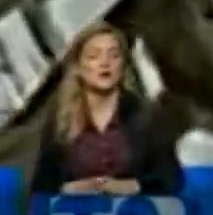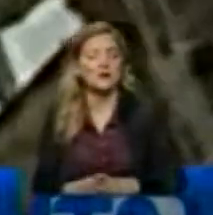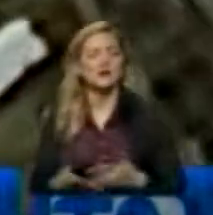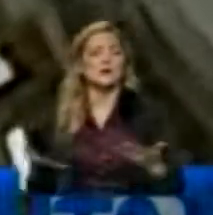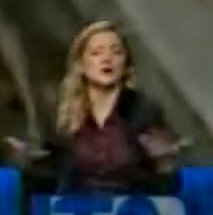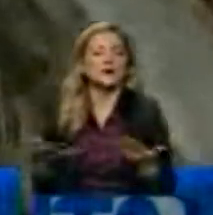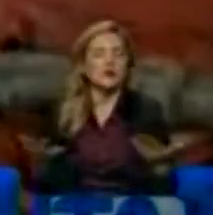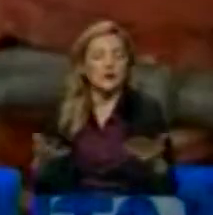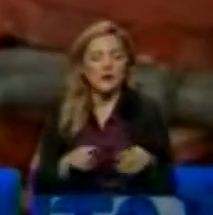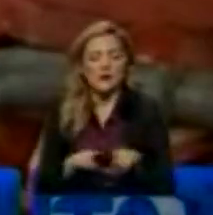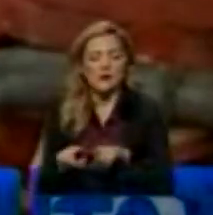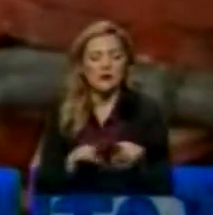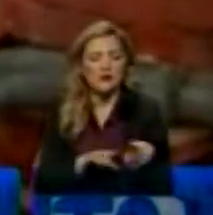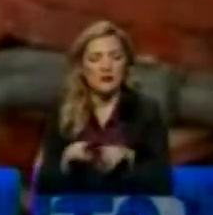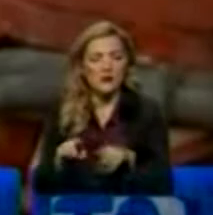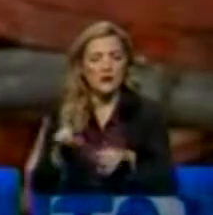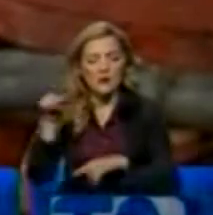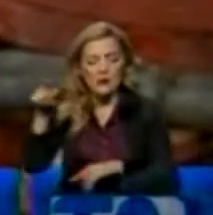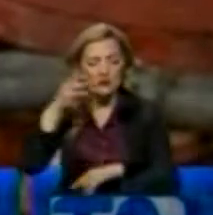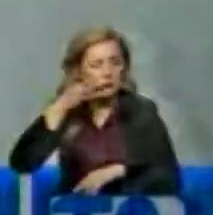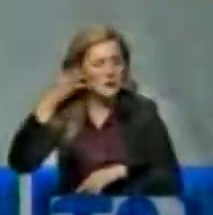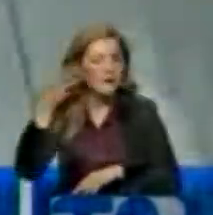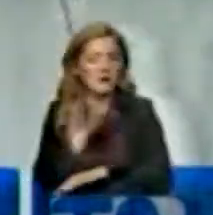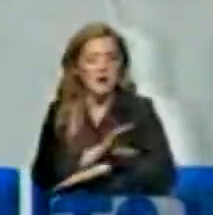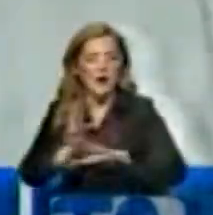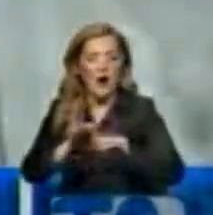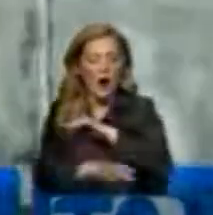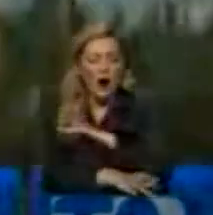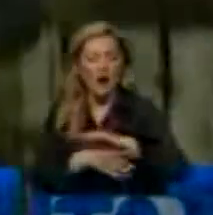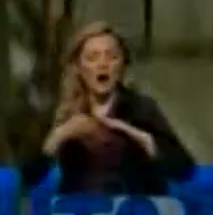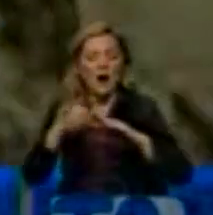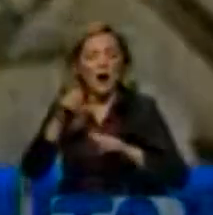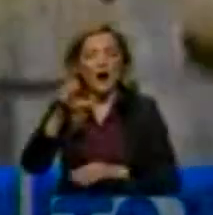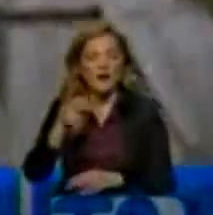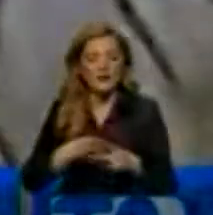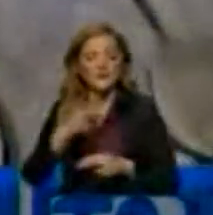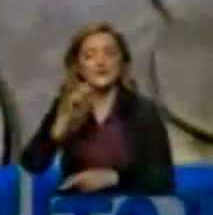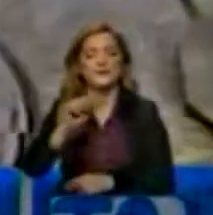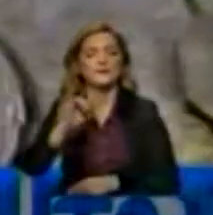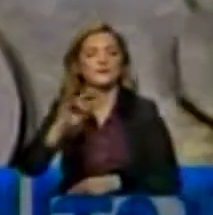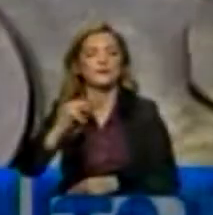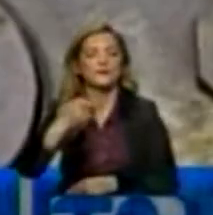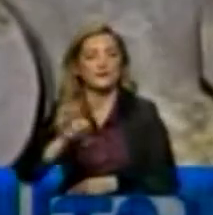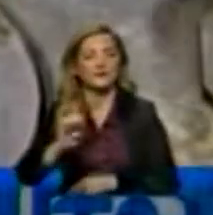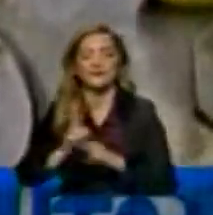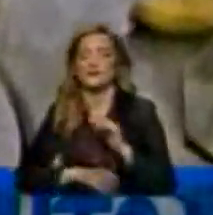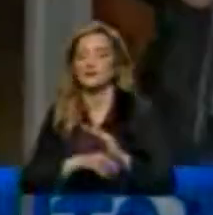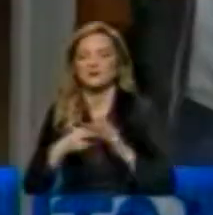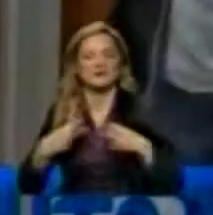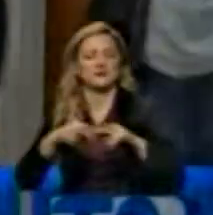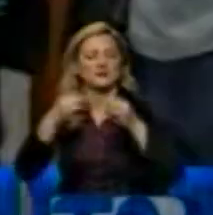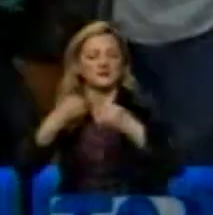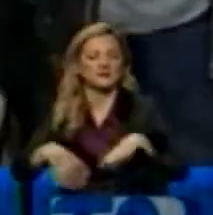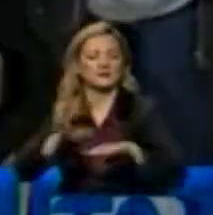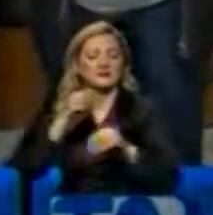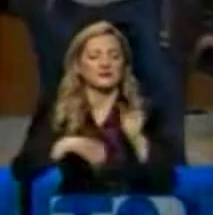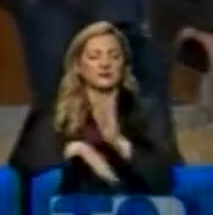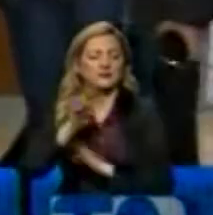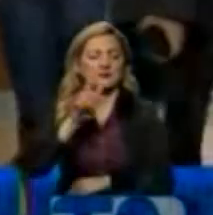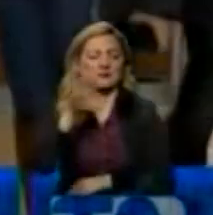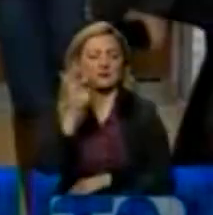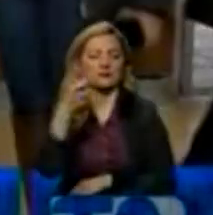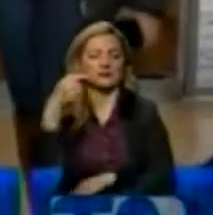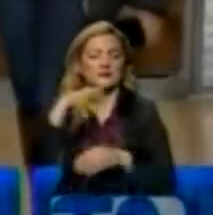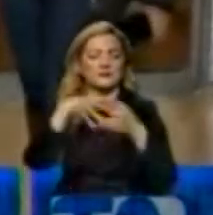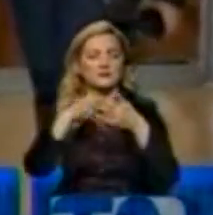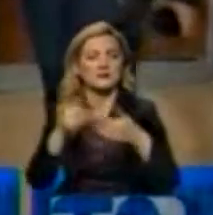por la licitación y adjudicación del campo Zinge, cuyo perjuicio se calcula en más de 28 millones de dólares. El exministro de Recursos